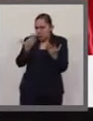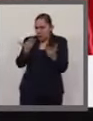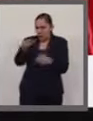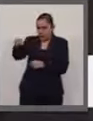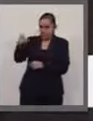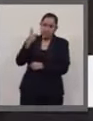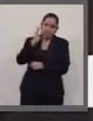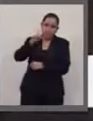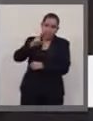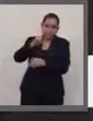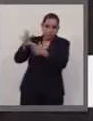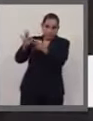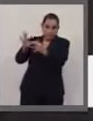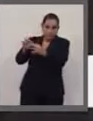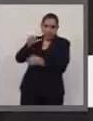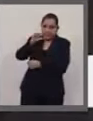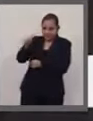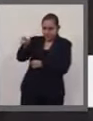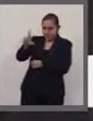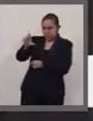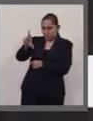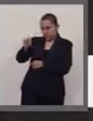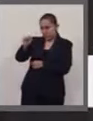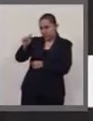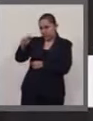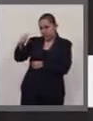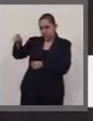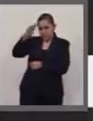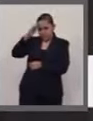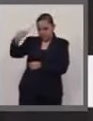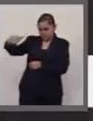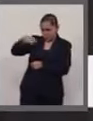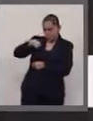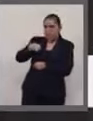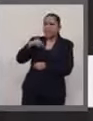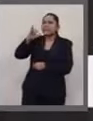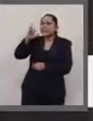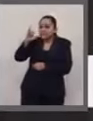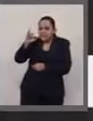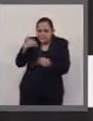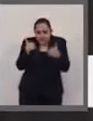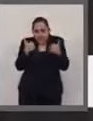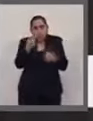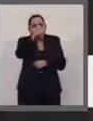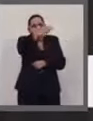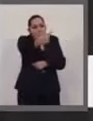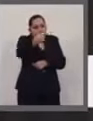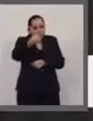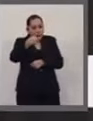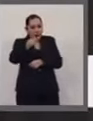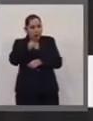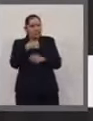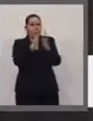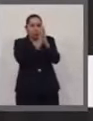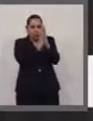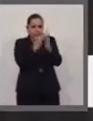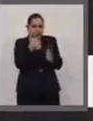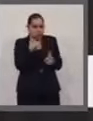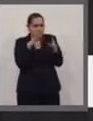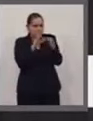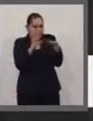pero termino mi intervención, diputada presidenta. Pérez. Ya que en usted sí sentido, me aludió personalmente, le pido respete mi tiempo de la